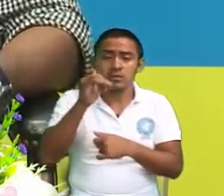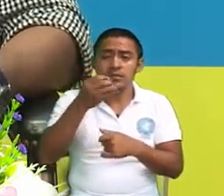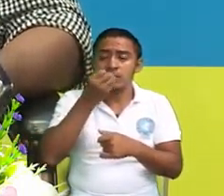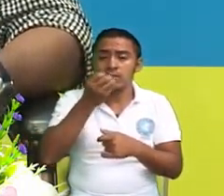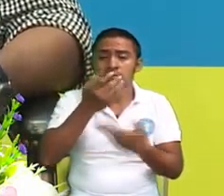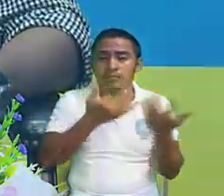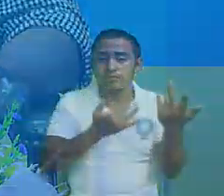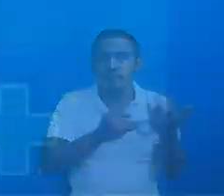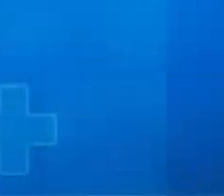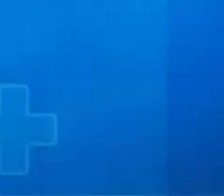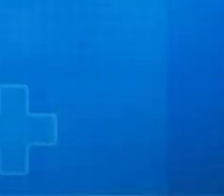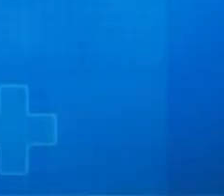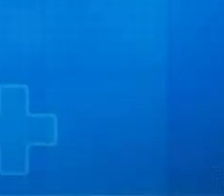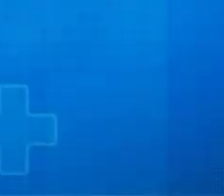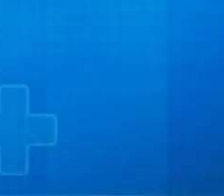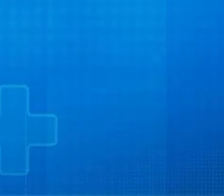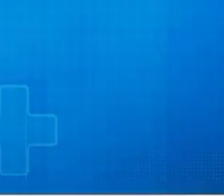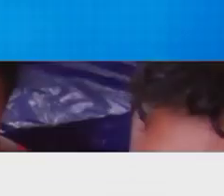alimentarias. Ya regresamos.